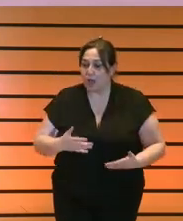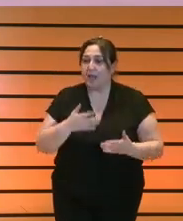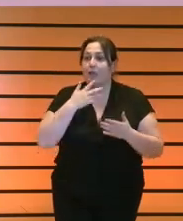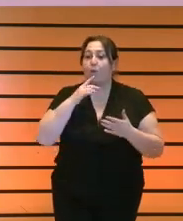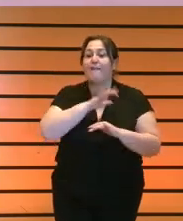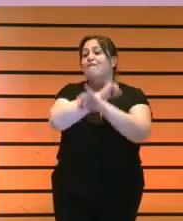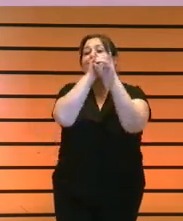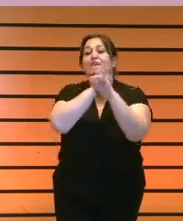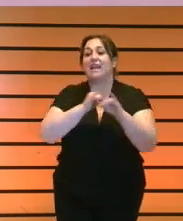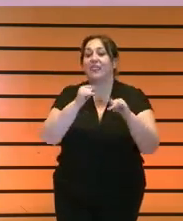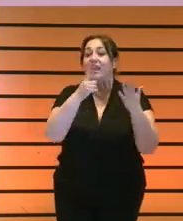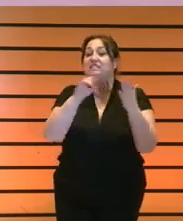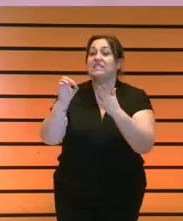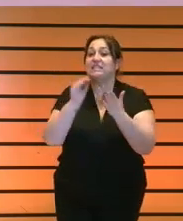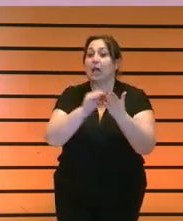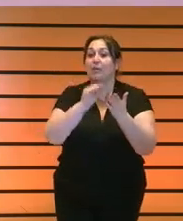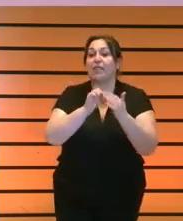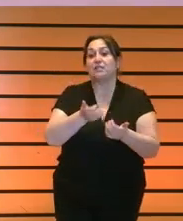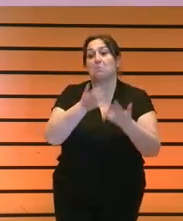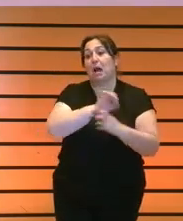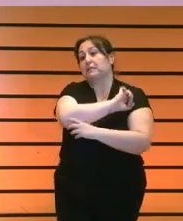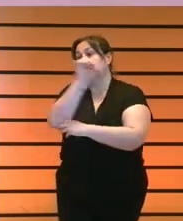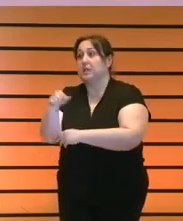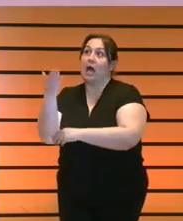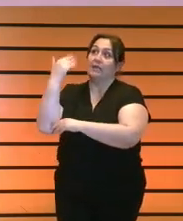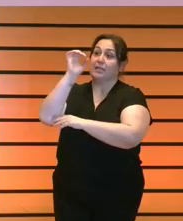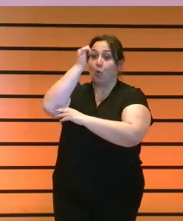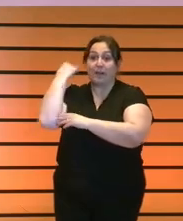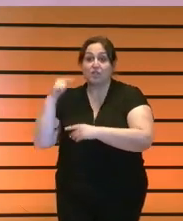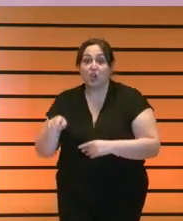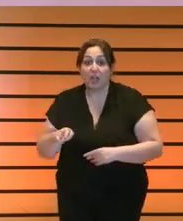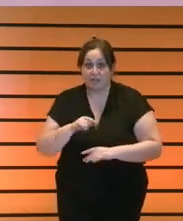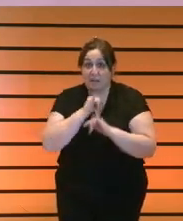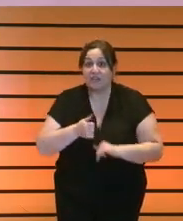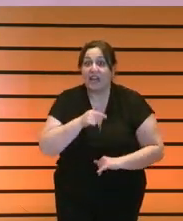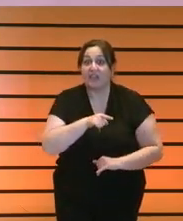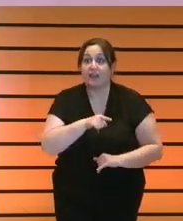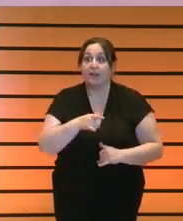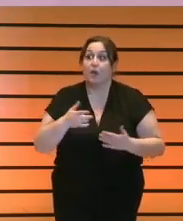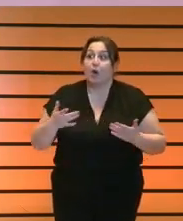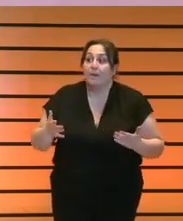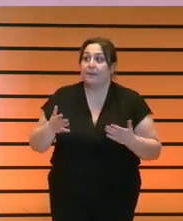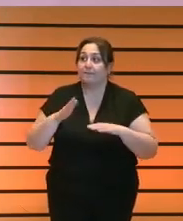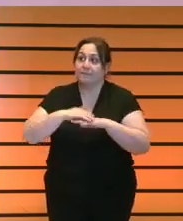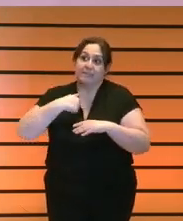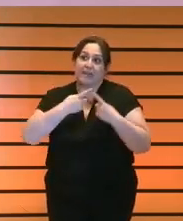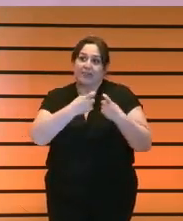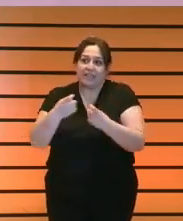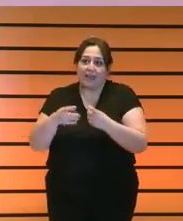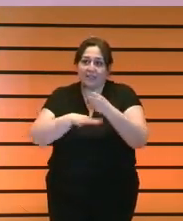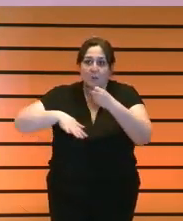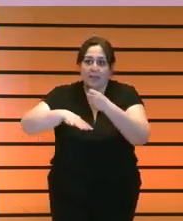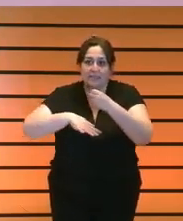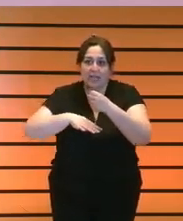persona de ese neolítico, de ese paleolítico? Hombre, el hecho de tener nuestras necesidades básicas primarias, ese